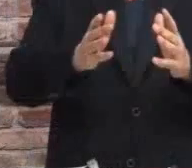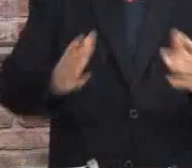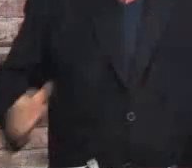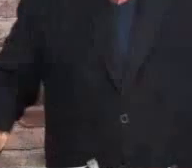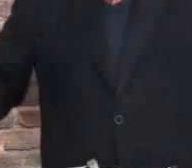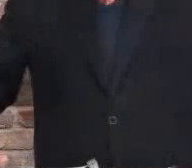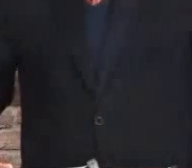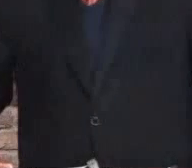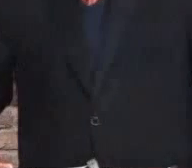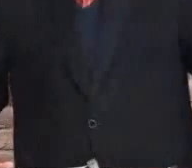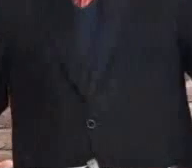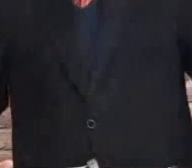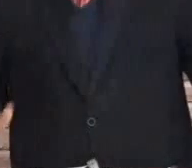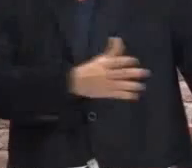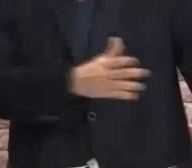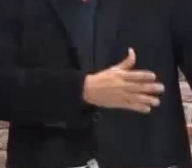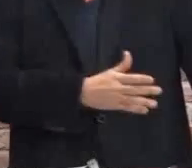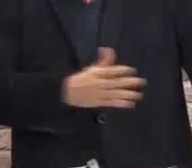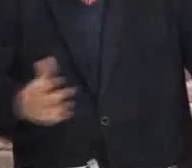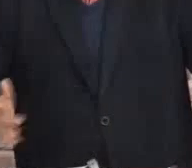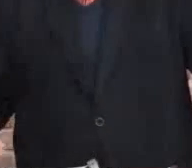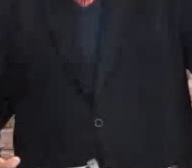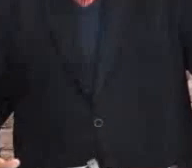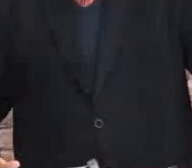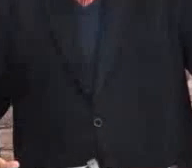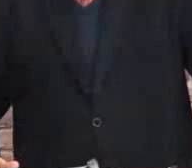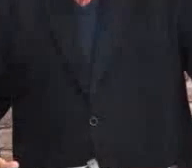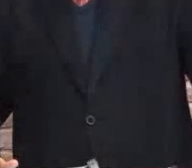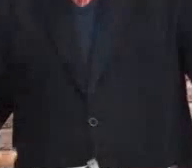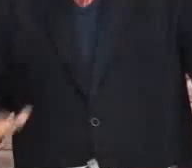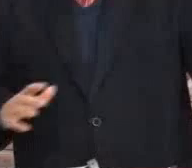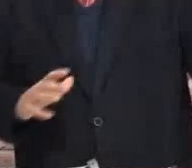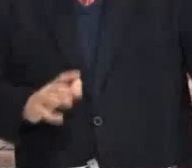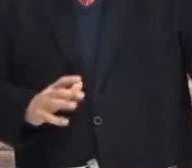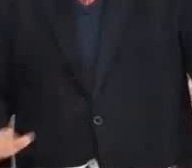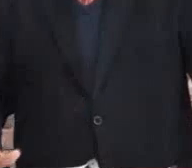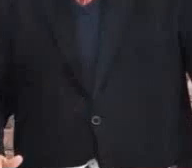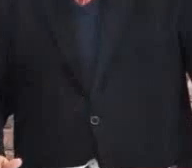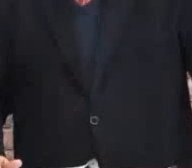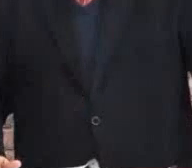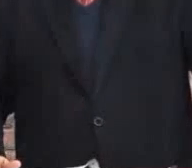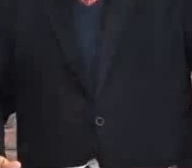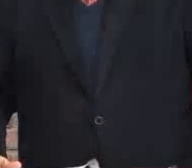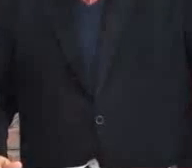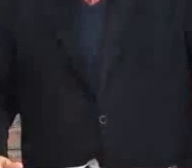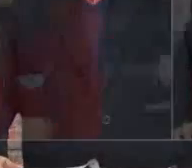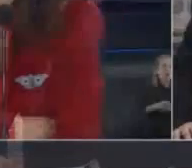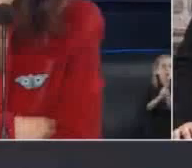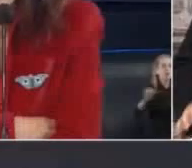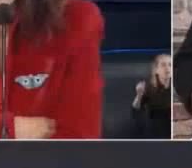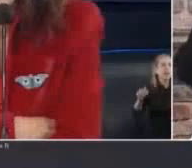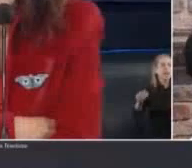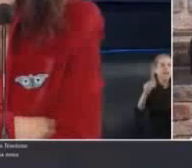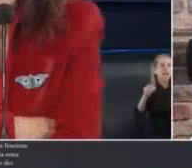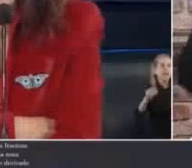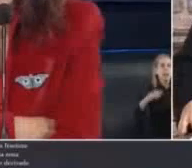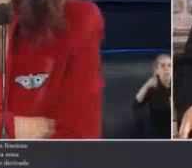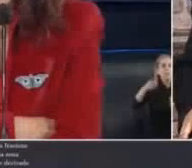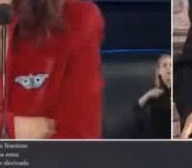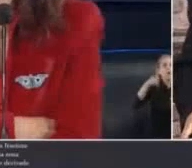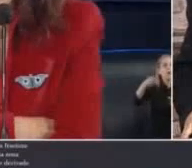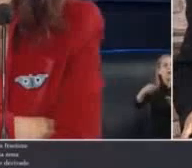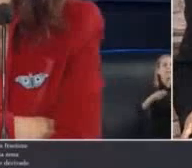pasando todas las miradas están puestas que sucedió en la semana bueno quedó marcada la soledad es silvina batakis no hay el